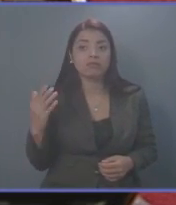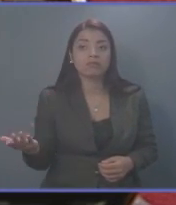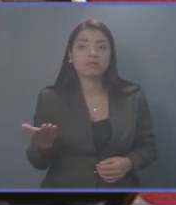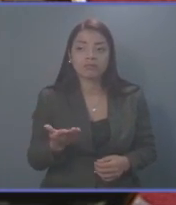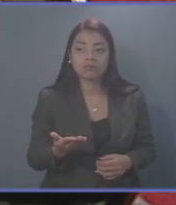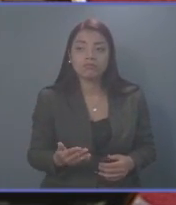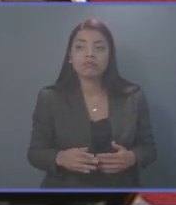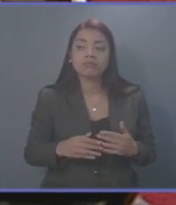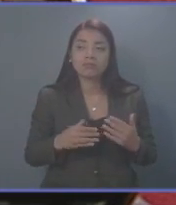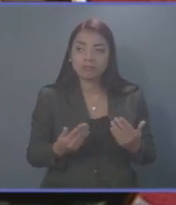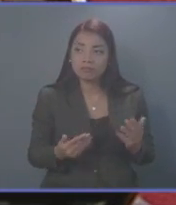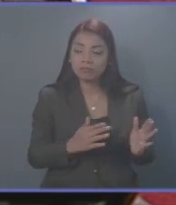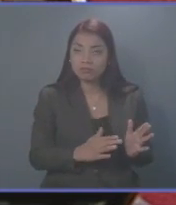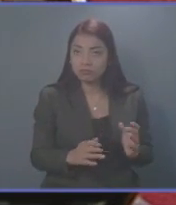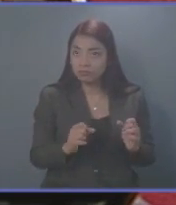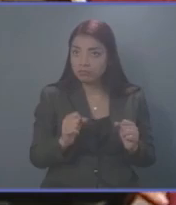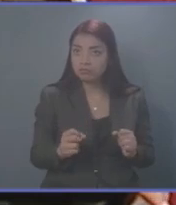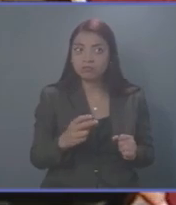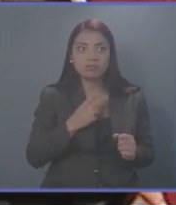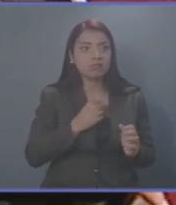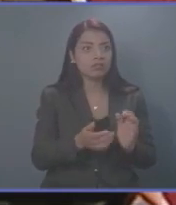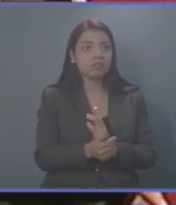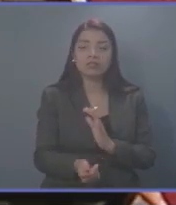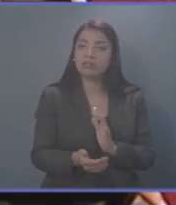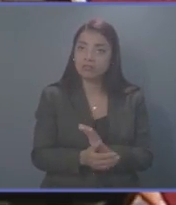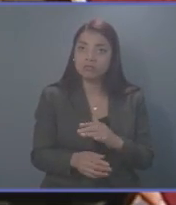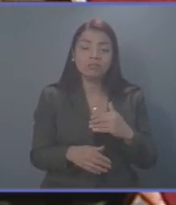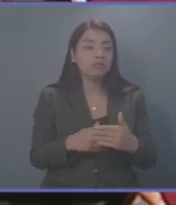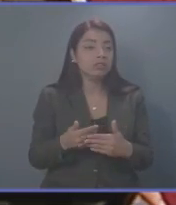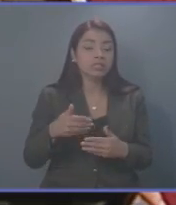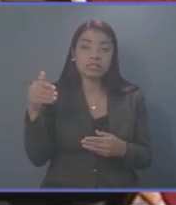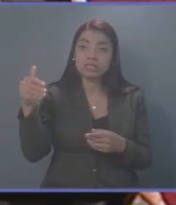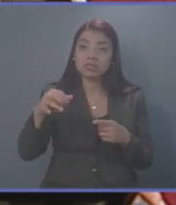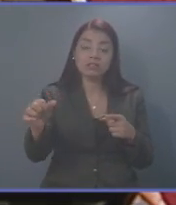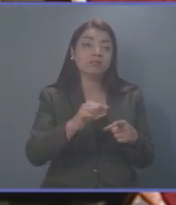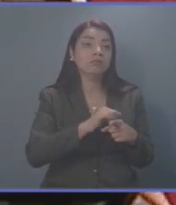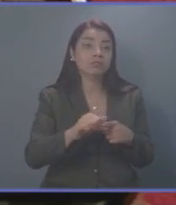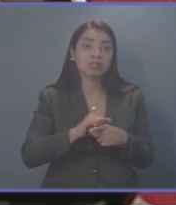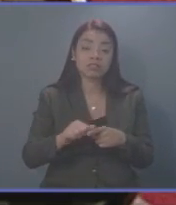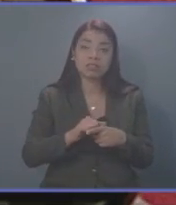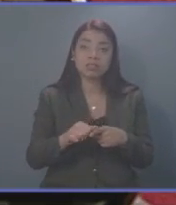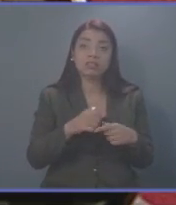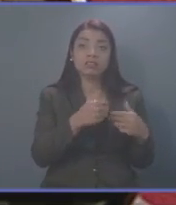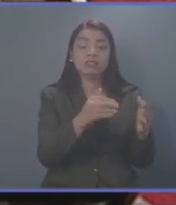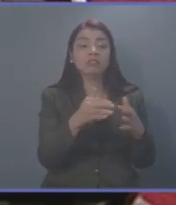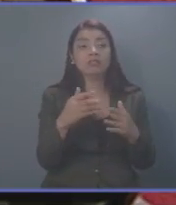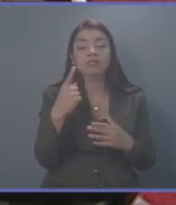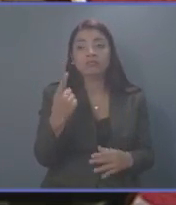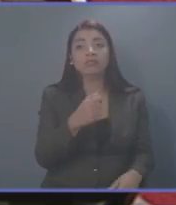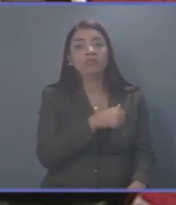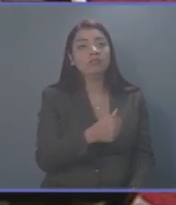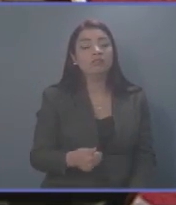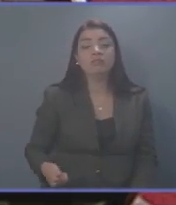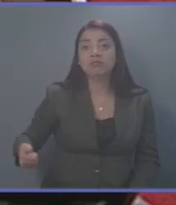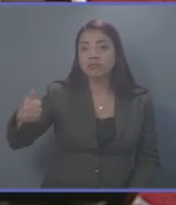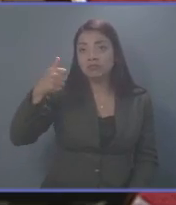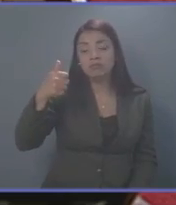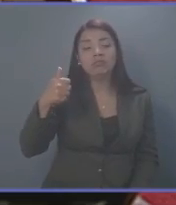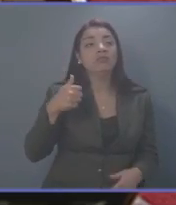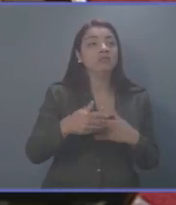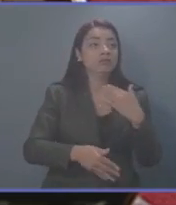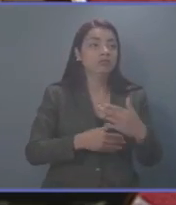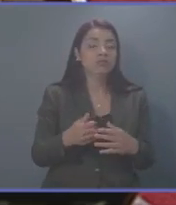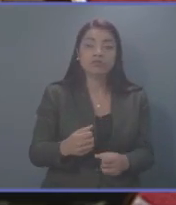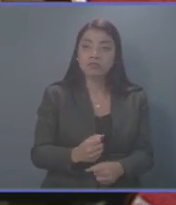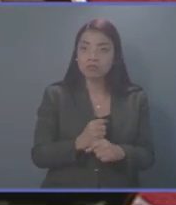que con altísima pericia están capacitando a una diversidad de funcionarios públicos en materia